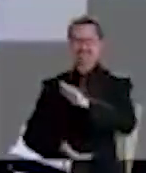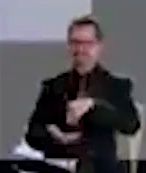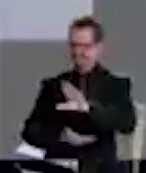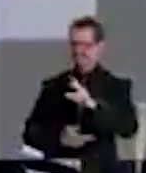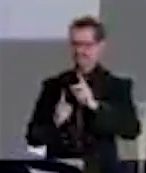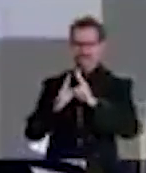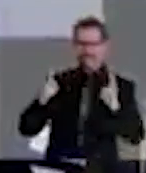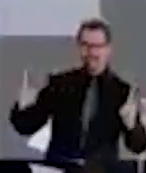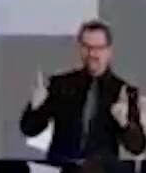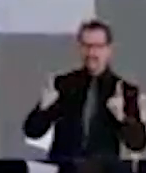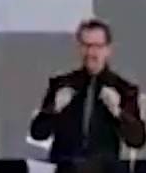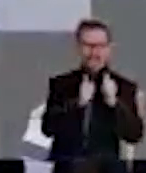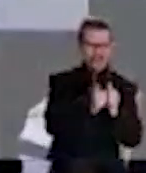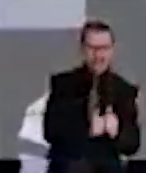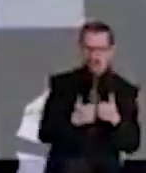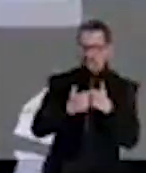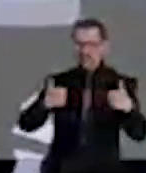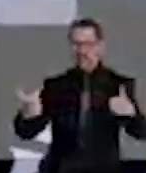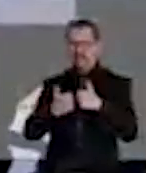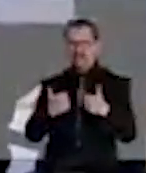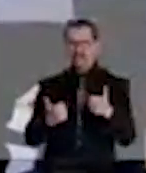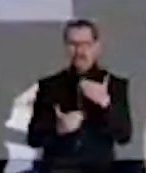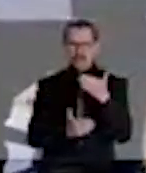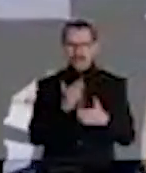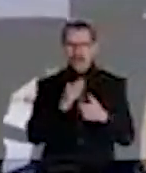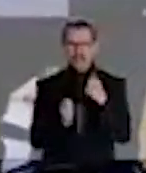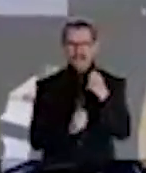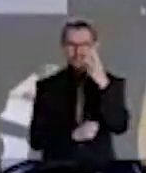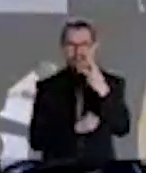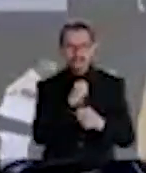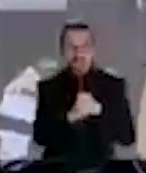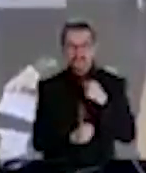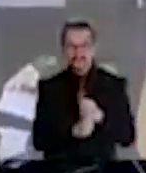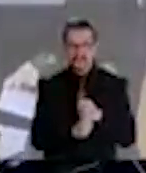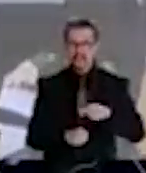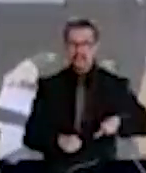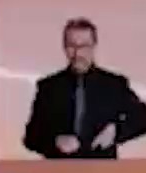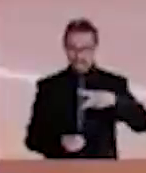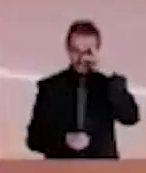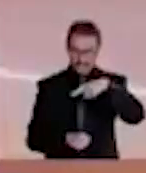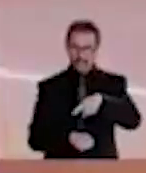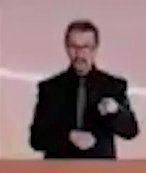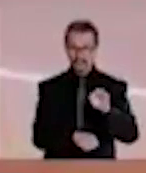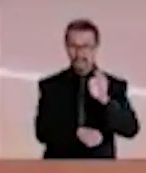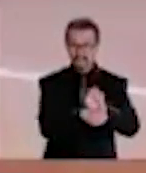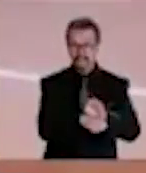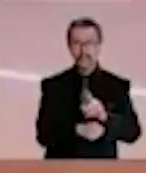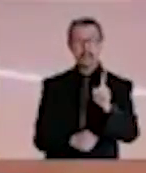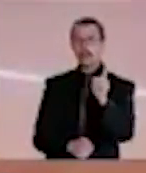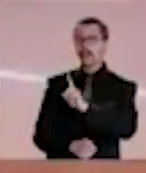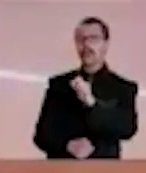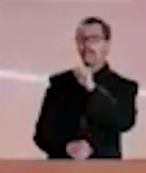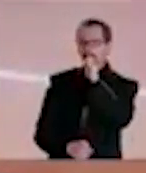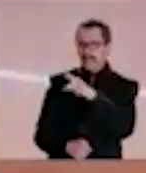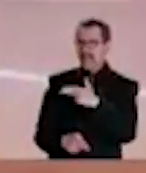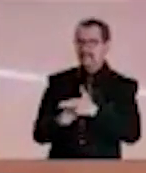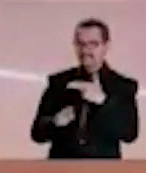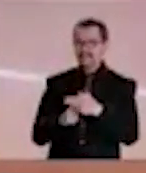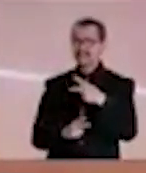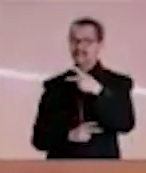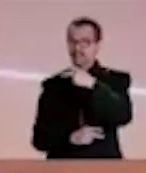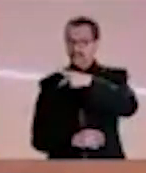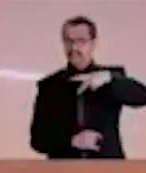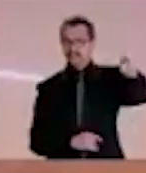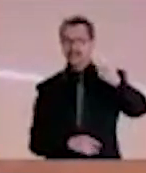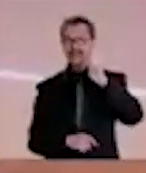reflejos para proteger a esas familias que están siendo separadas de hecho está separando familias americanas lo que plantea un problema aún